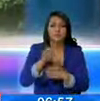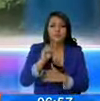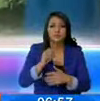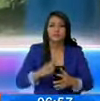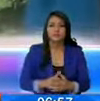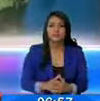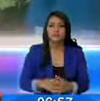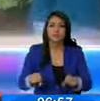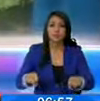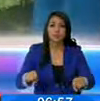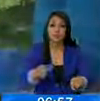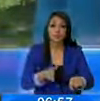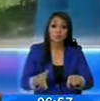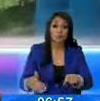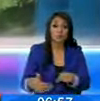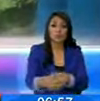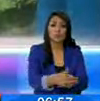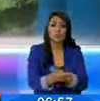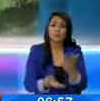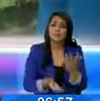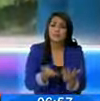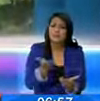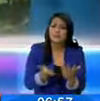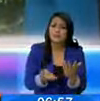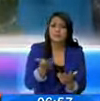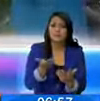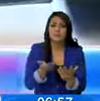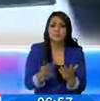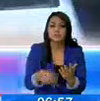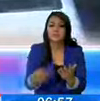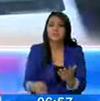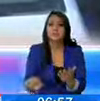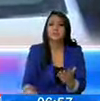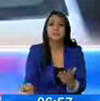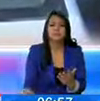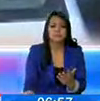curva porque allá está clarito la señal como está, si se ha ido abajo el barranco.